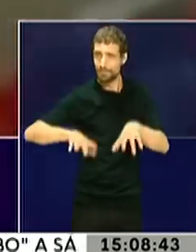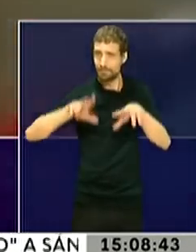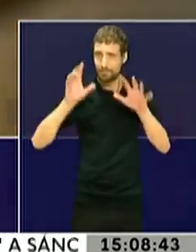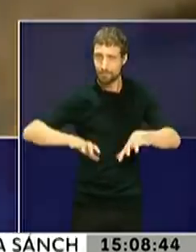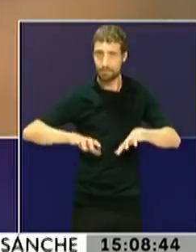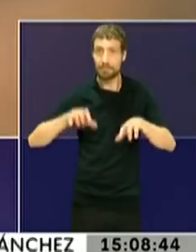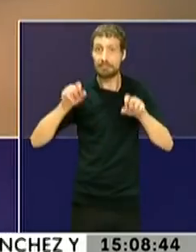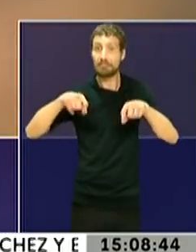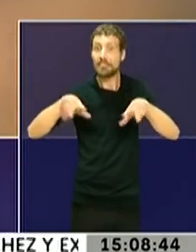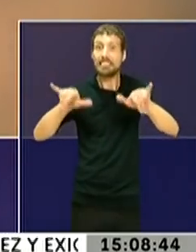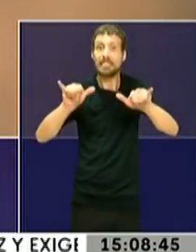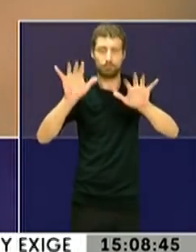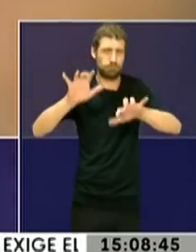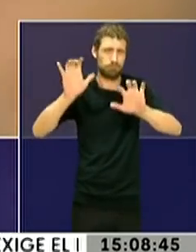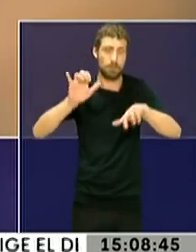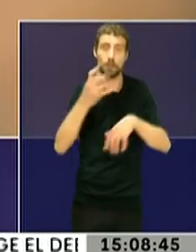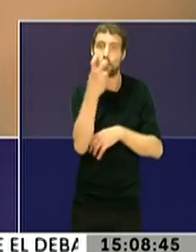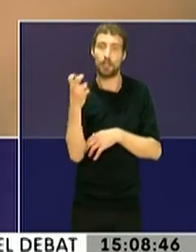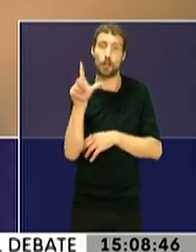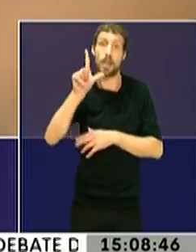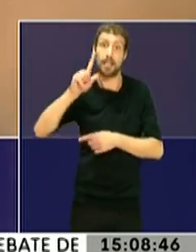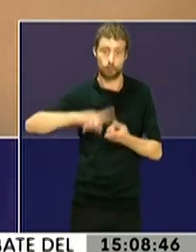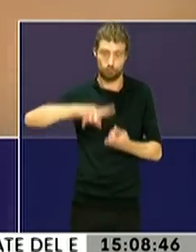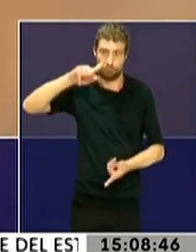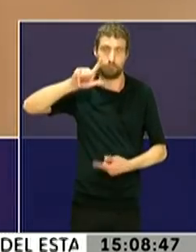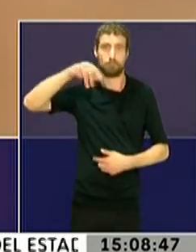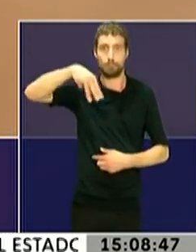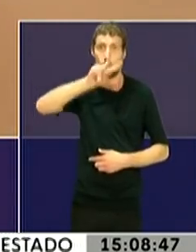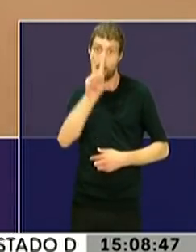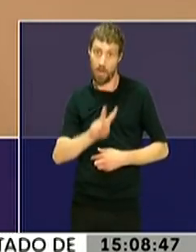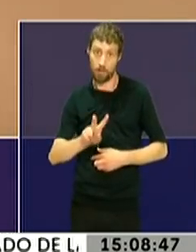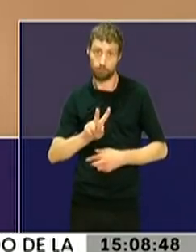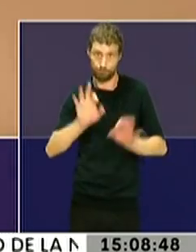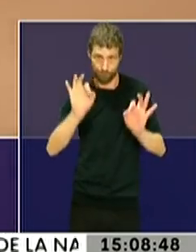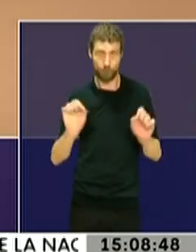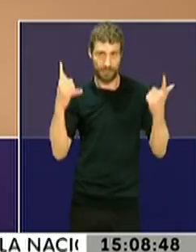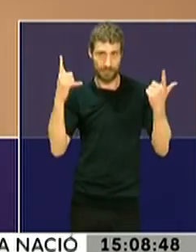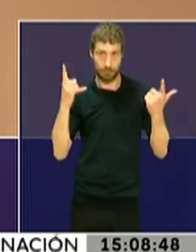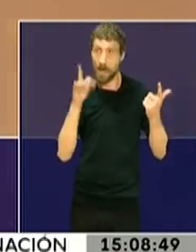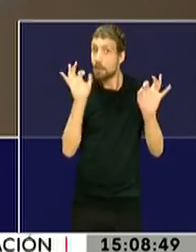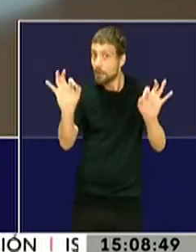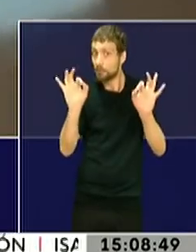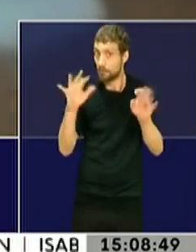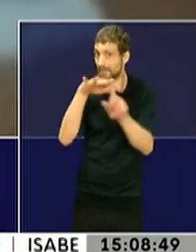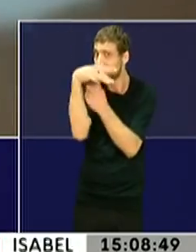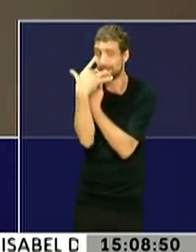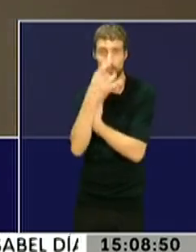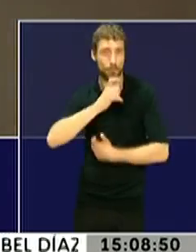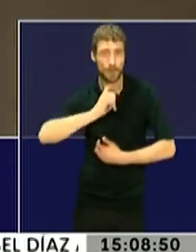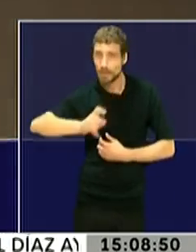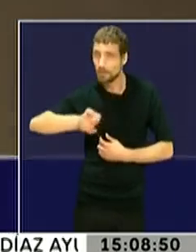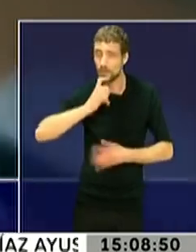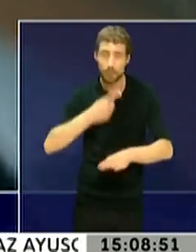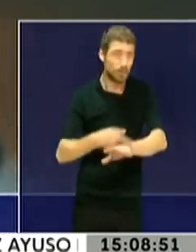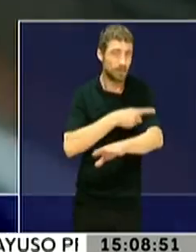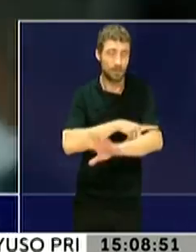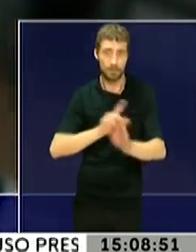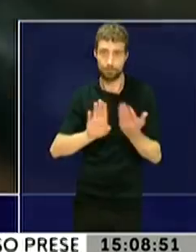más de 200 litros por metro cuadrado y allí, ahora mismo, la situación es extremadamente difícil, según los propios